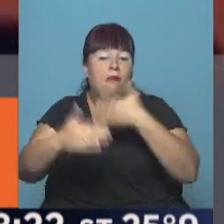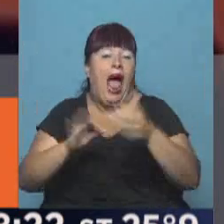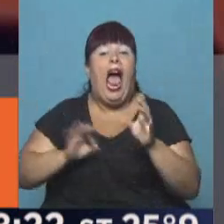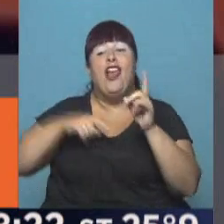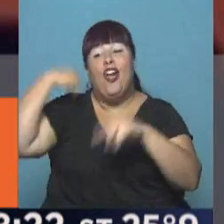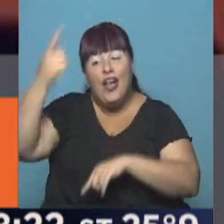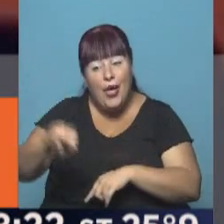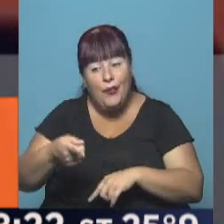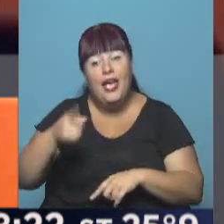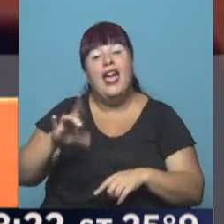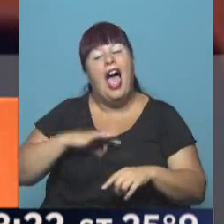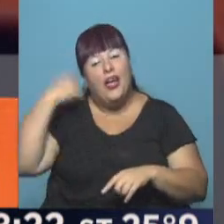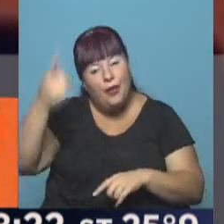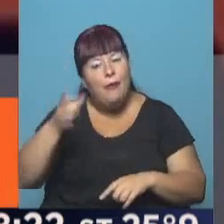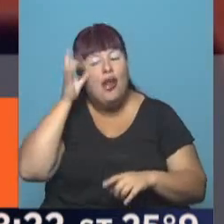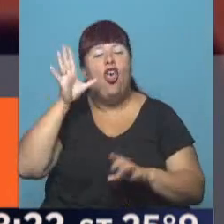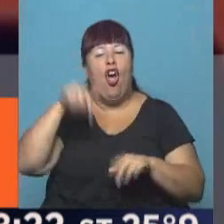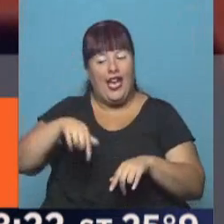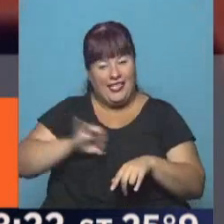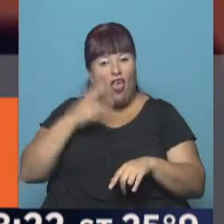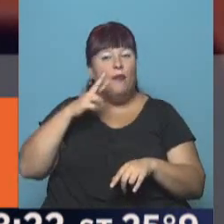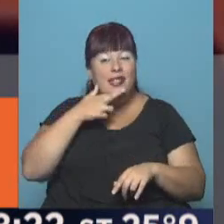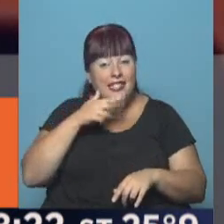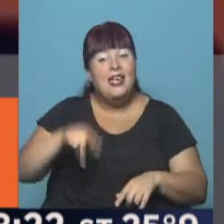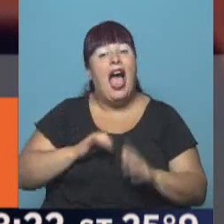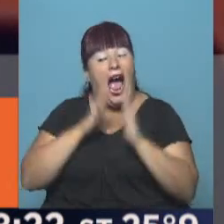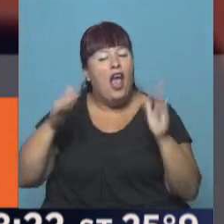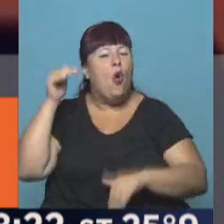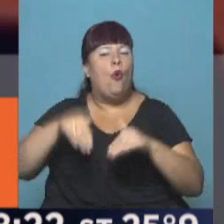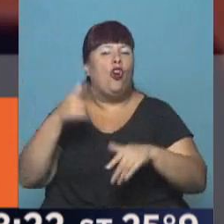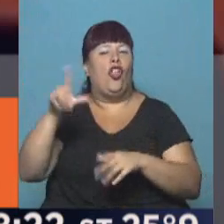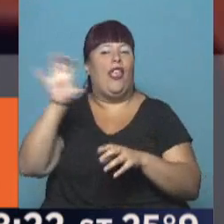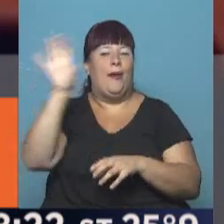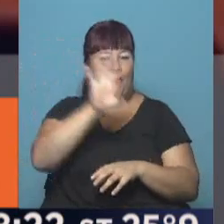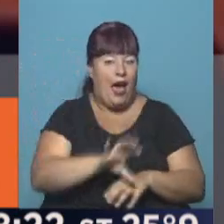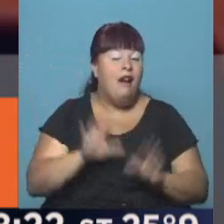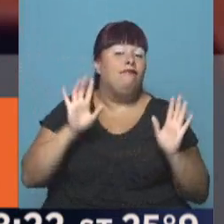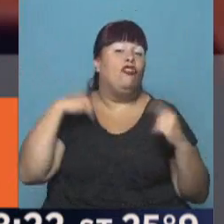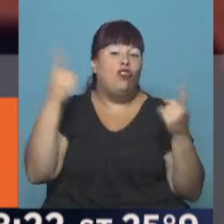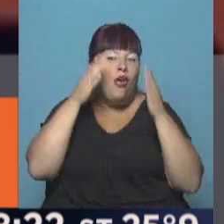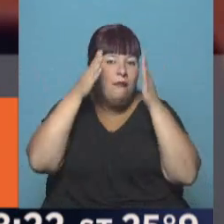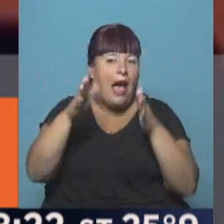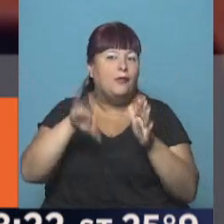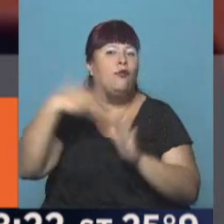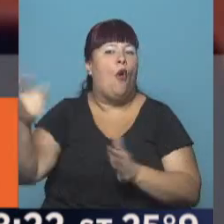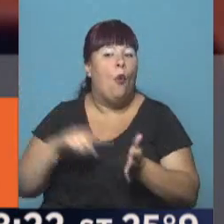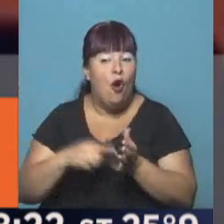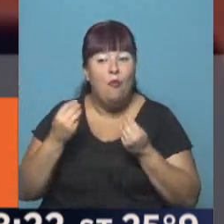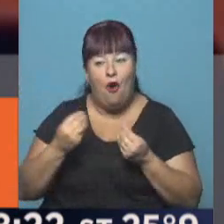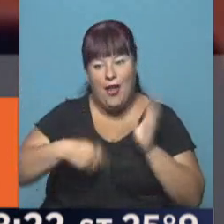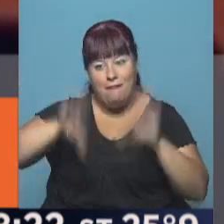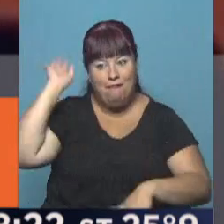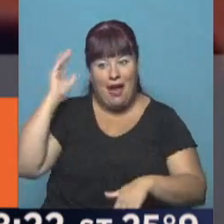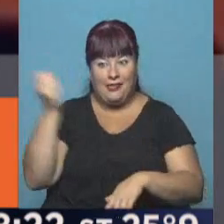que viene es un año en donde hay, este año, el 2017 es un año en donde hay elecciones distritales. Claro. Quizás todos estamos mirando la provincia de Buenos Aires porque es la de